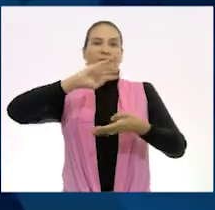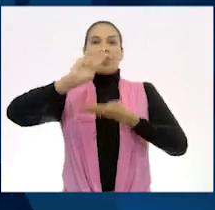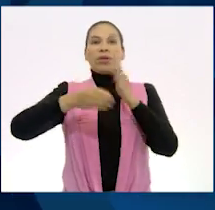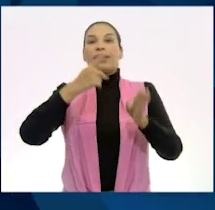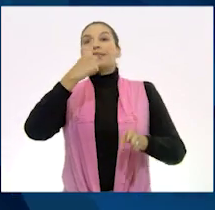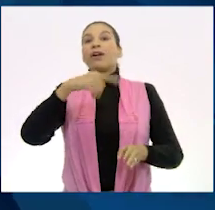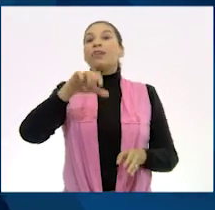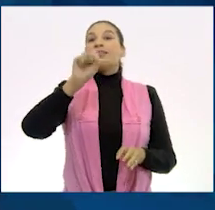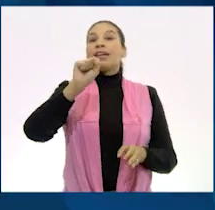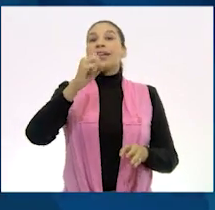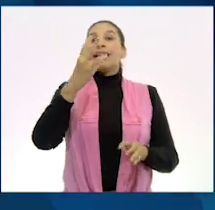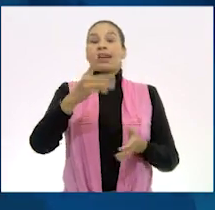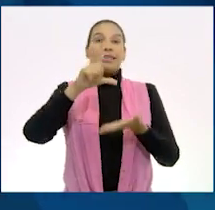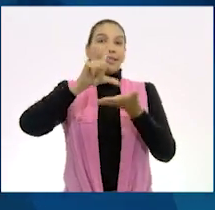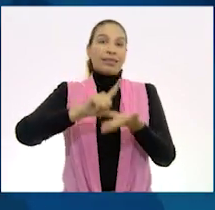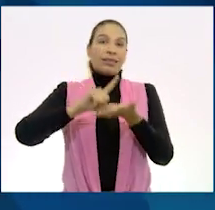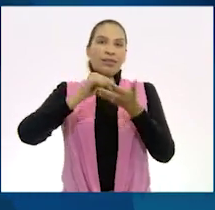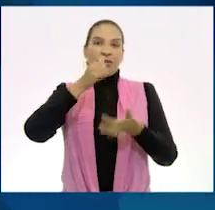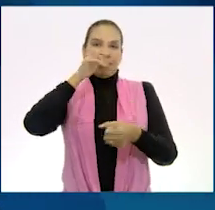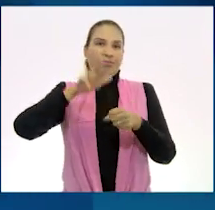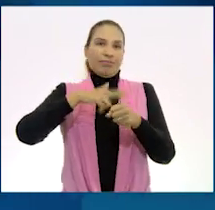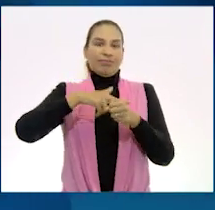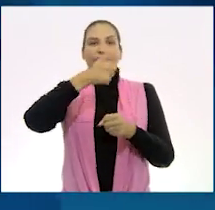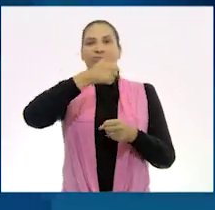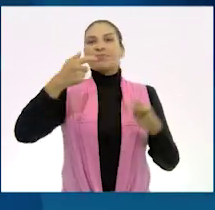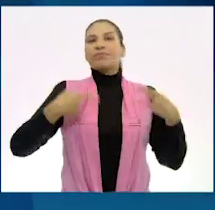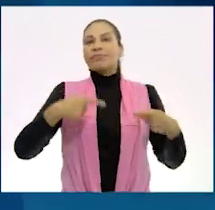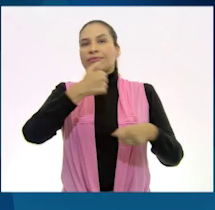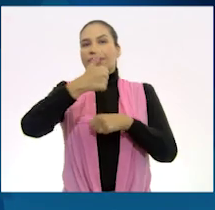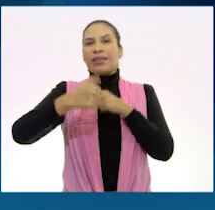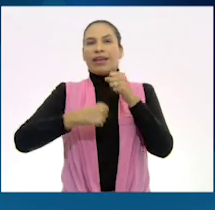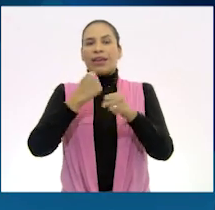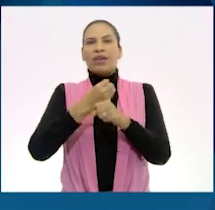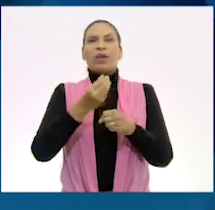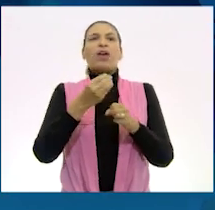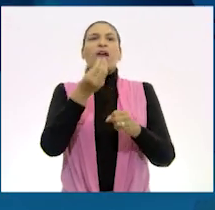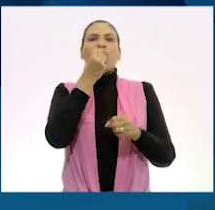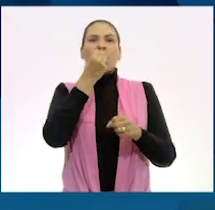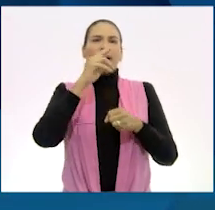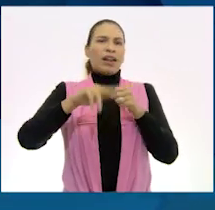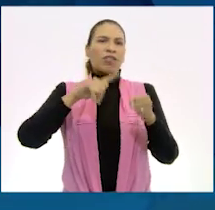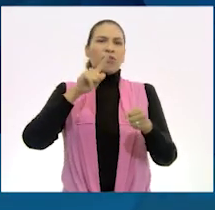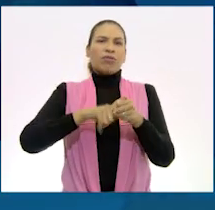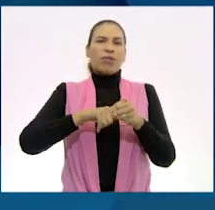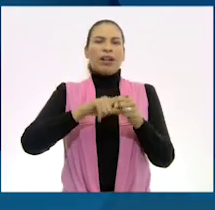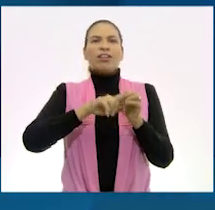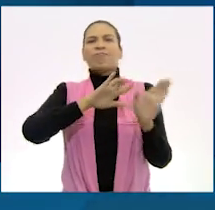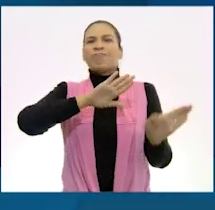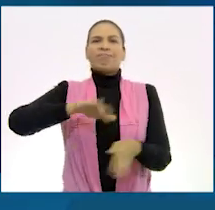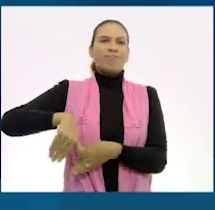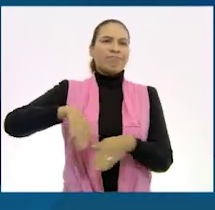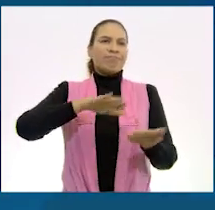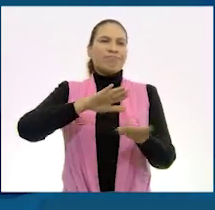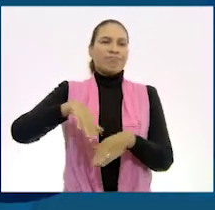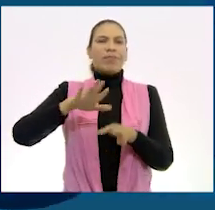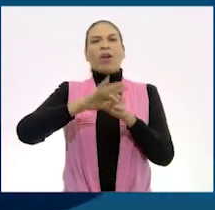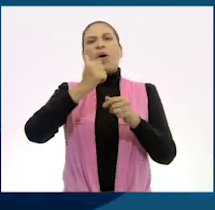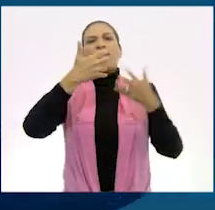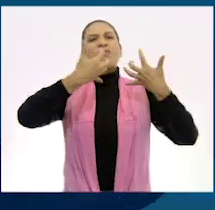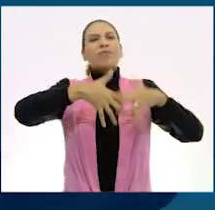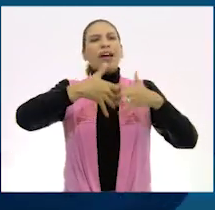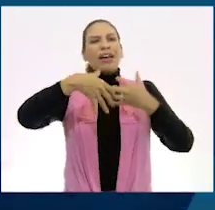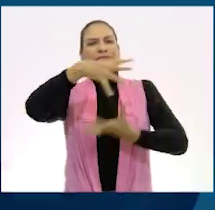consumen 163 litros de refresco por persona al año y los alimentos naturales están siendo reemplazados por procesados